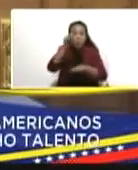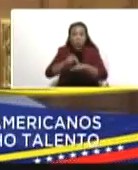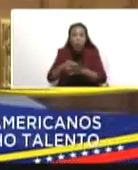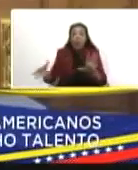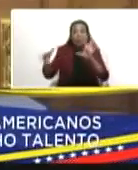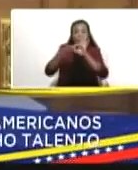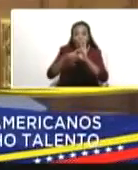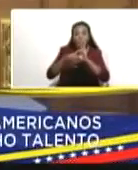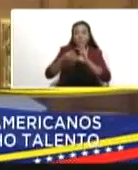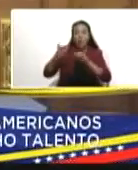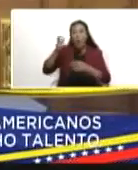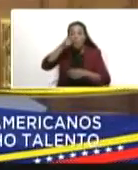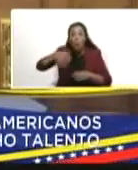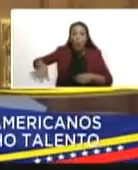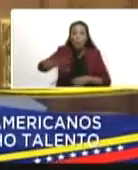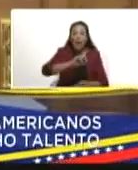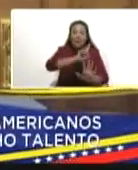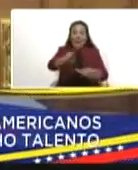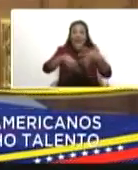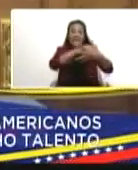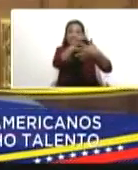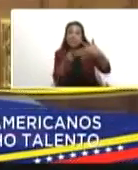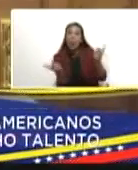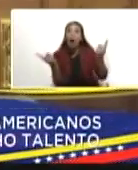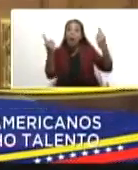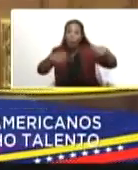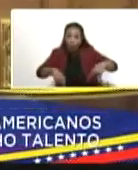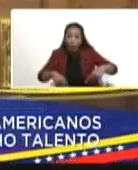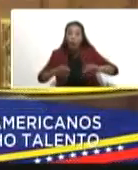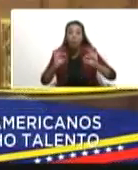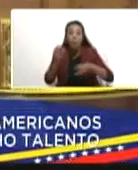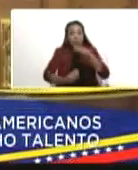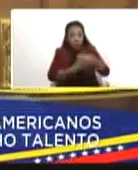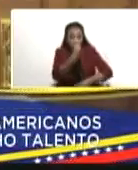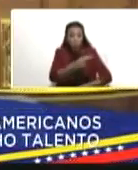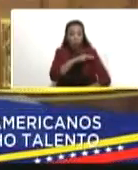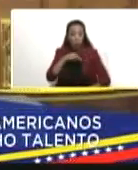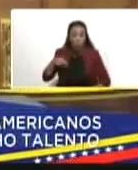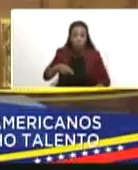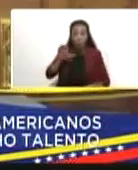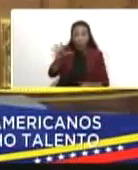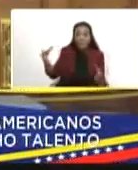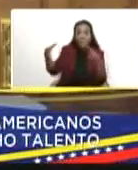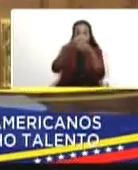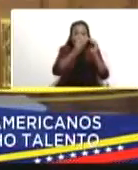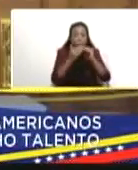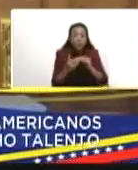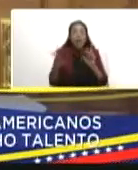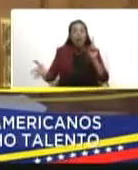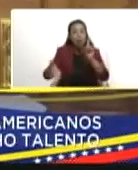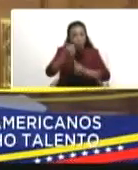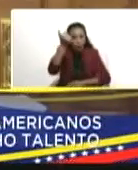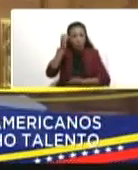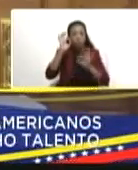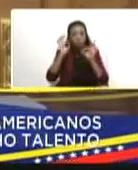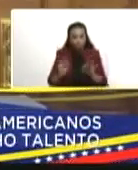unión Nacional de los cinco consensos que nuestro país Ha